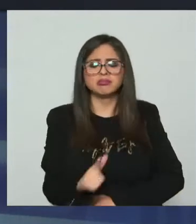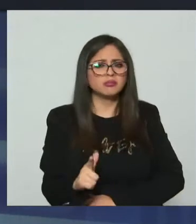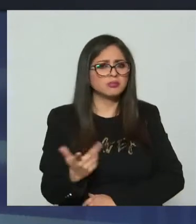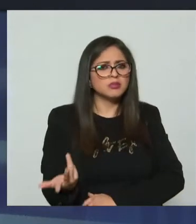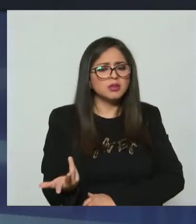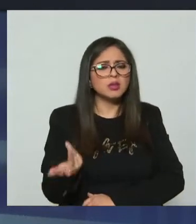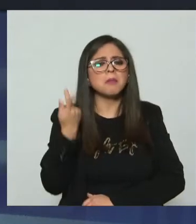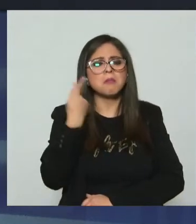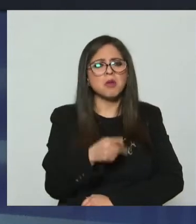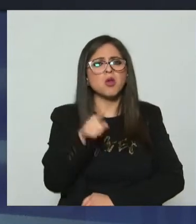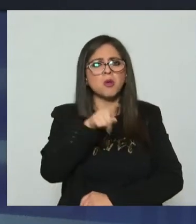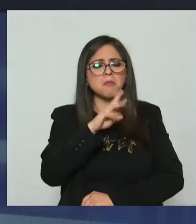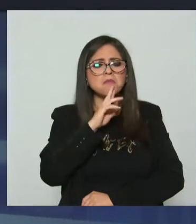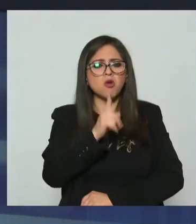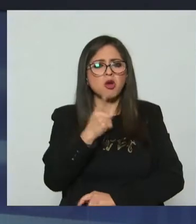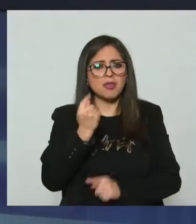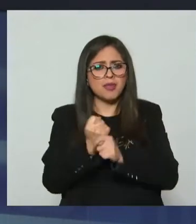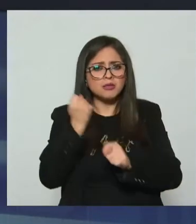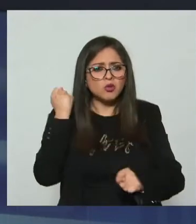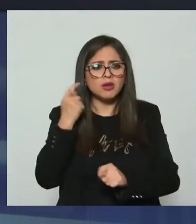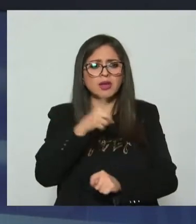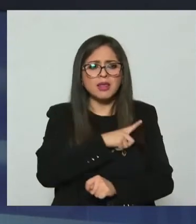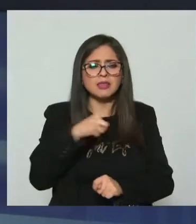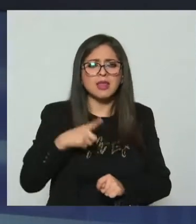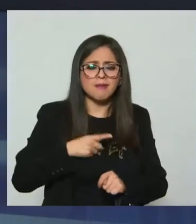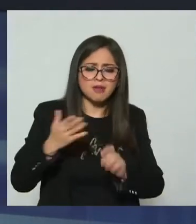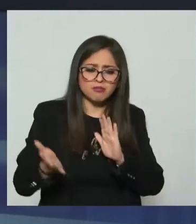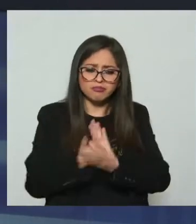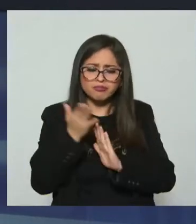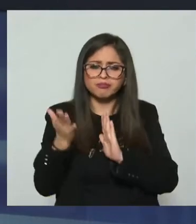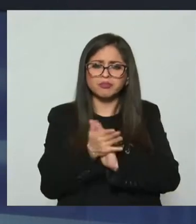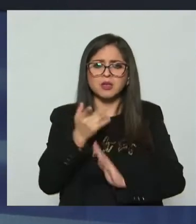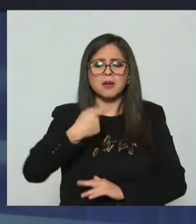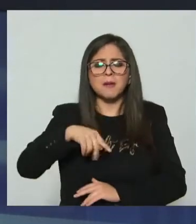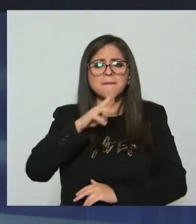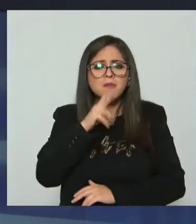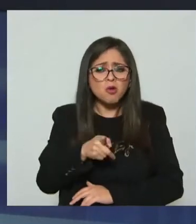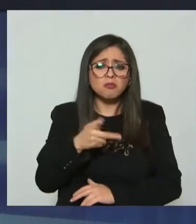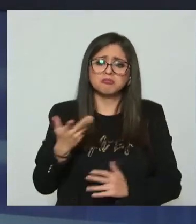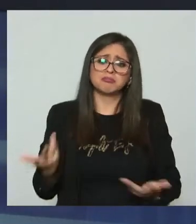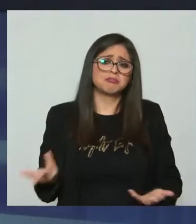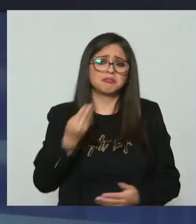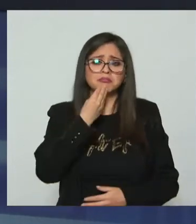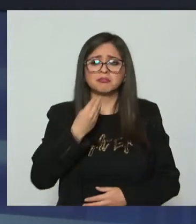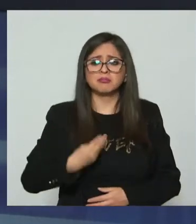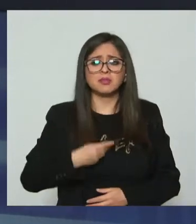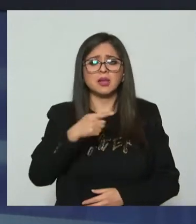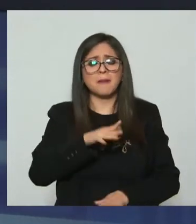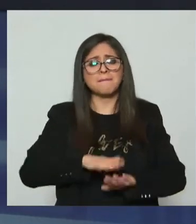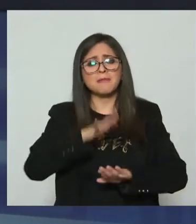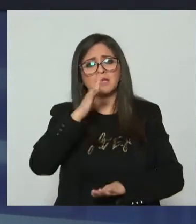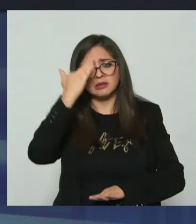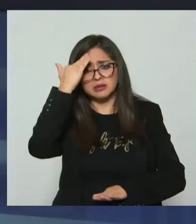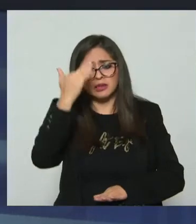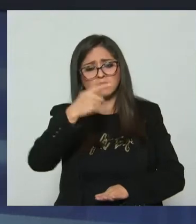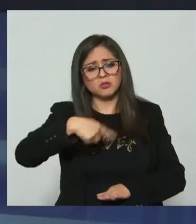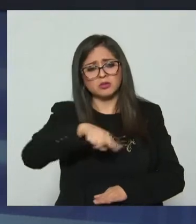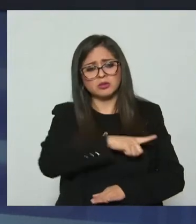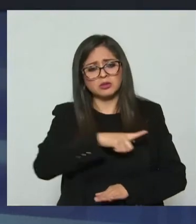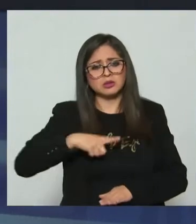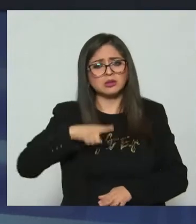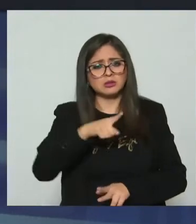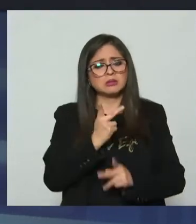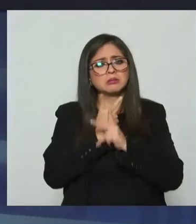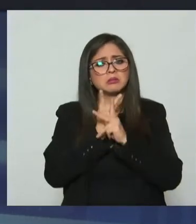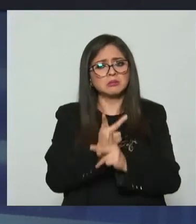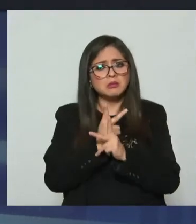tener un mejor transporte si no hacemos estas obras. Entonces tenemos que sacrificar algo de tiempo y algo de paciencia y